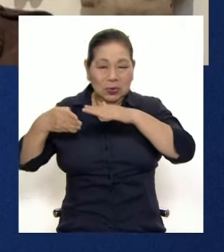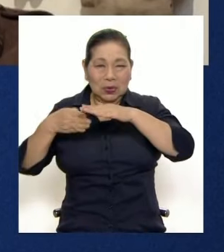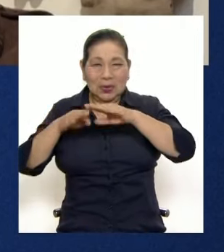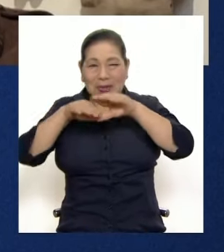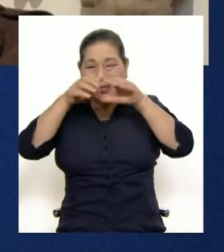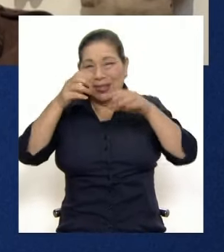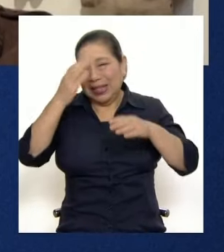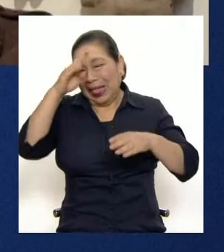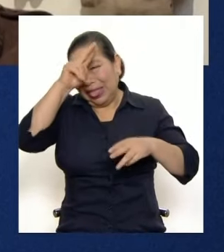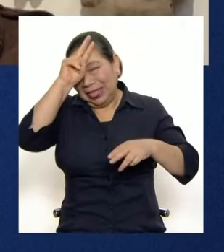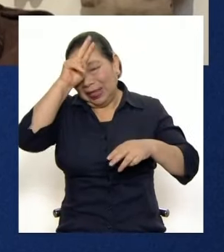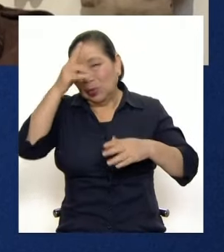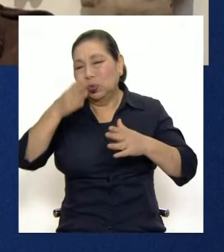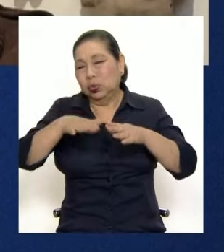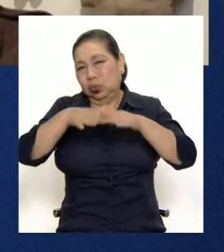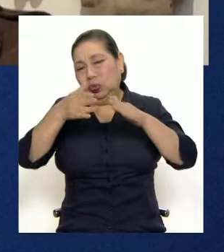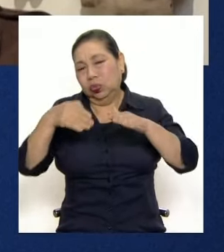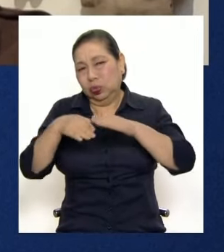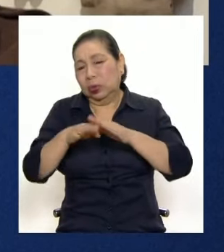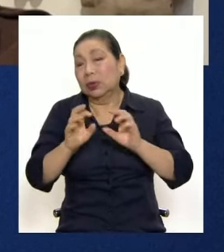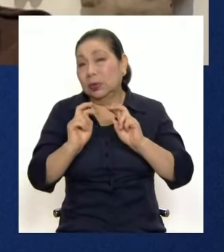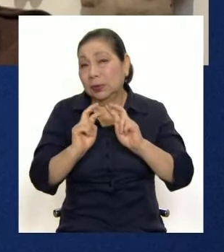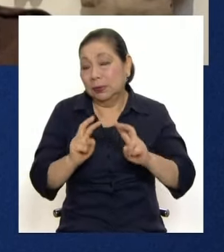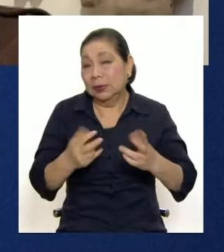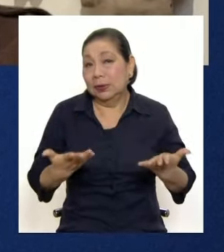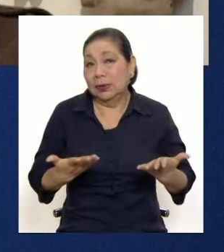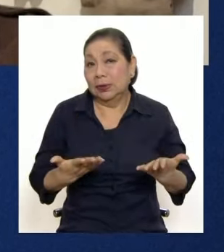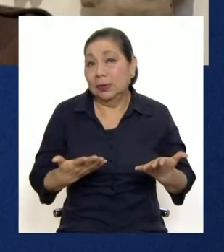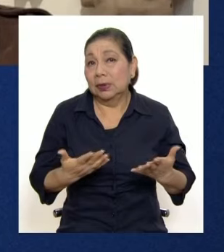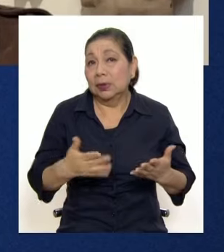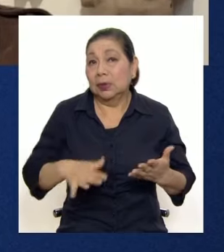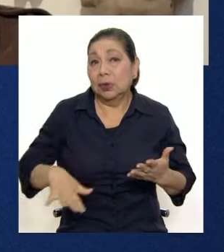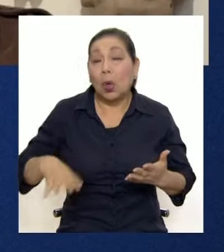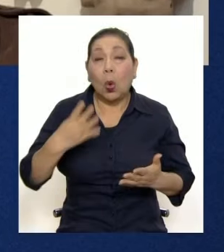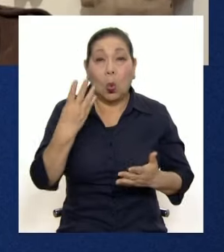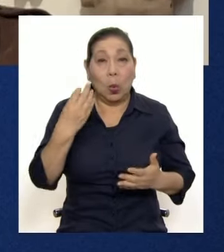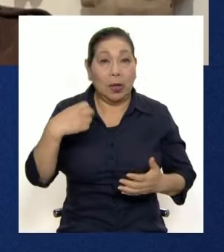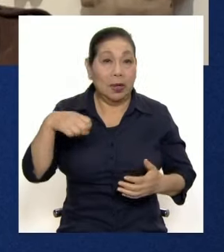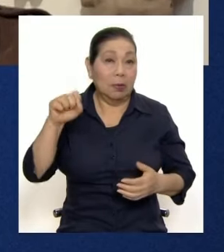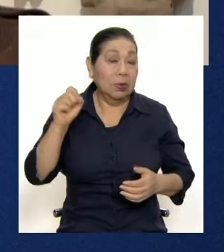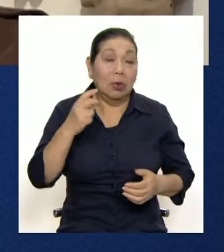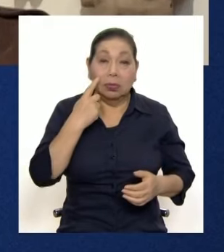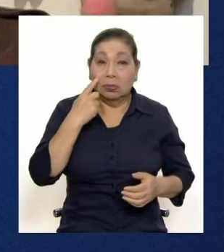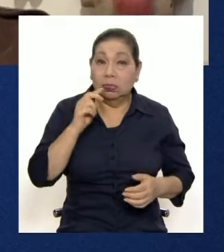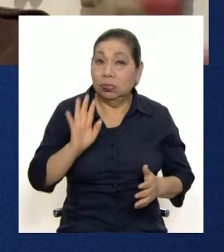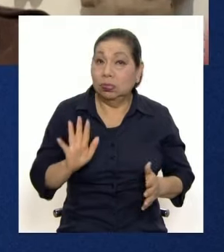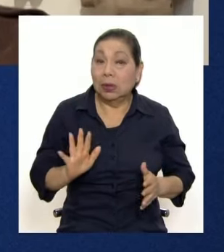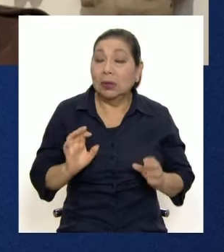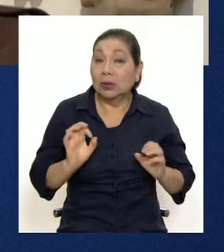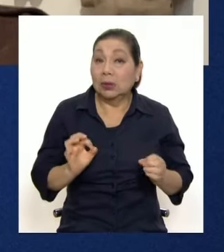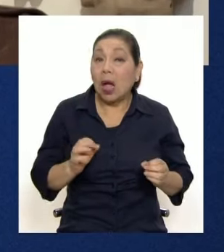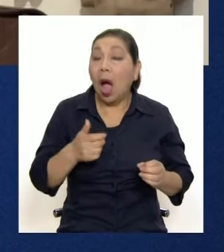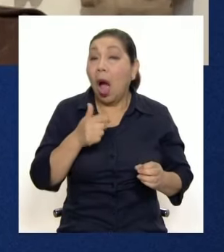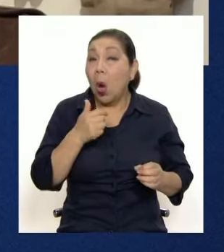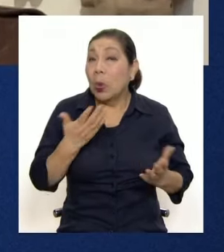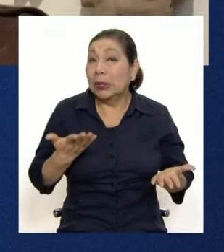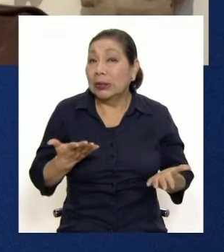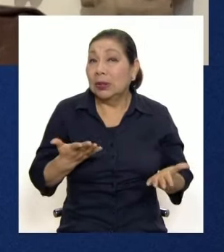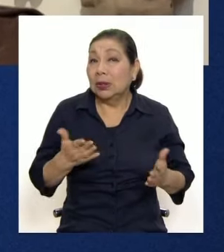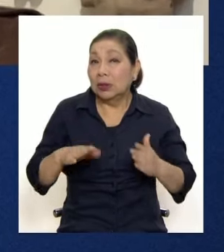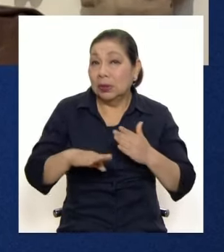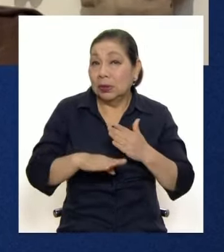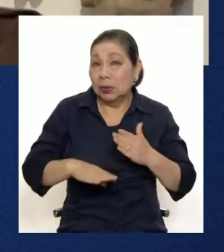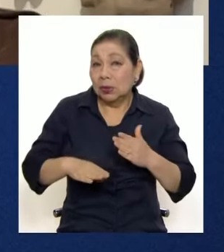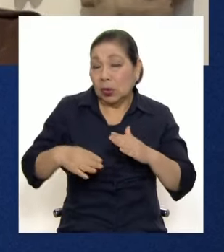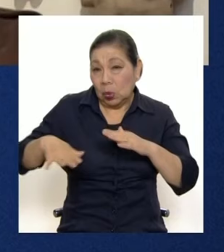los tremendas ruinas lo que vemos en realidad es el 40% lo que no vemos es el sistema hidráulico Que está debajo